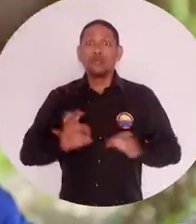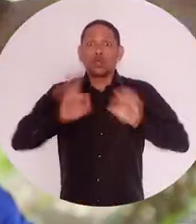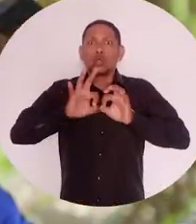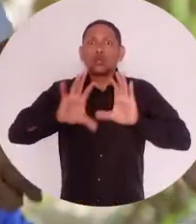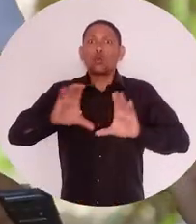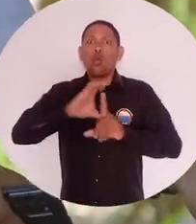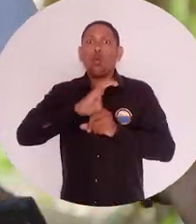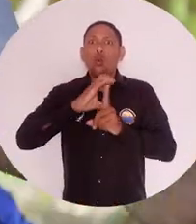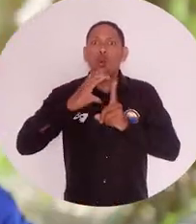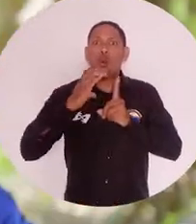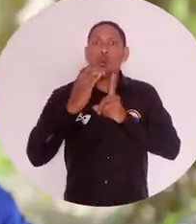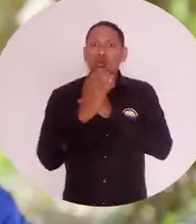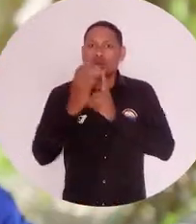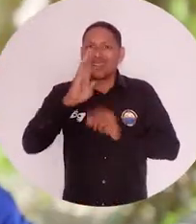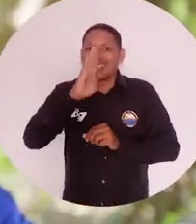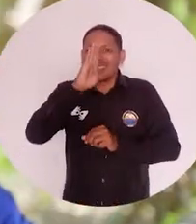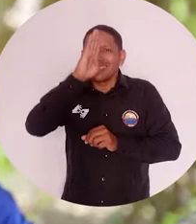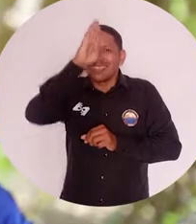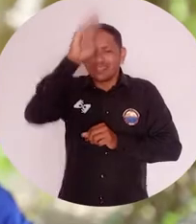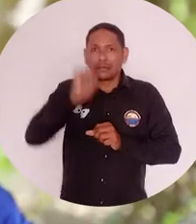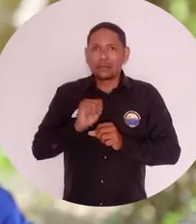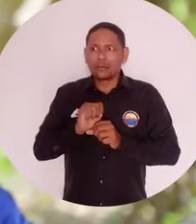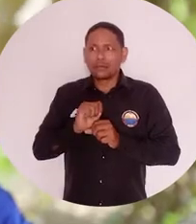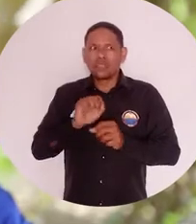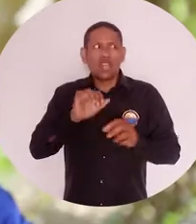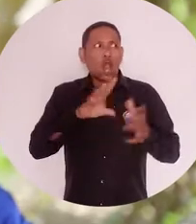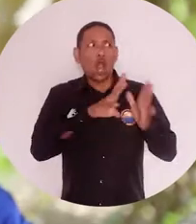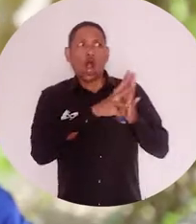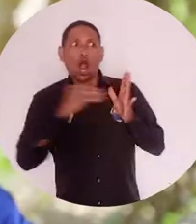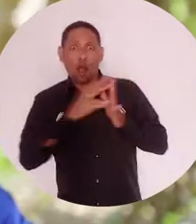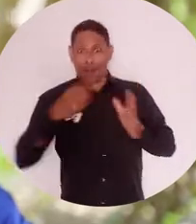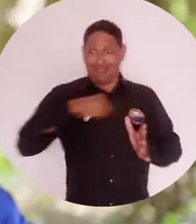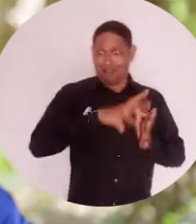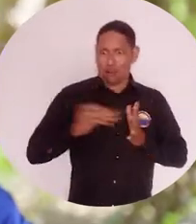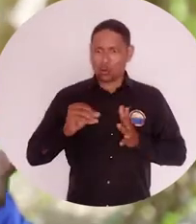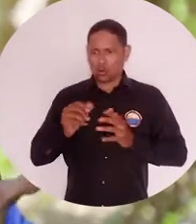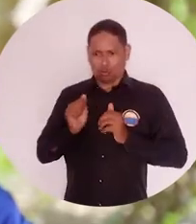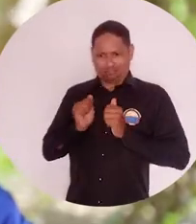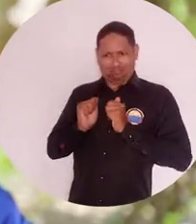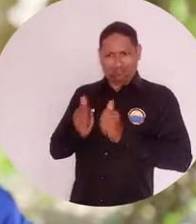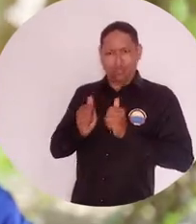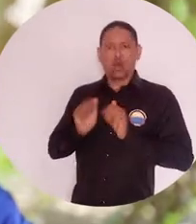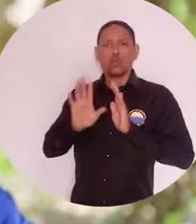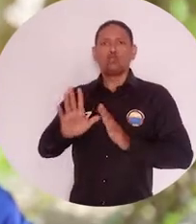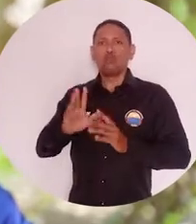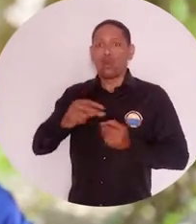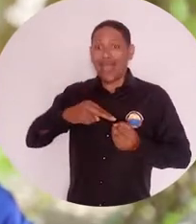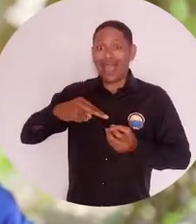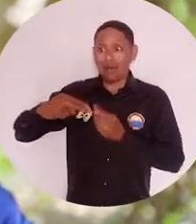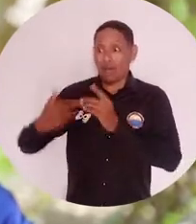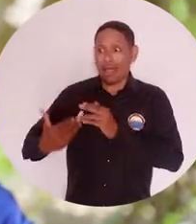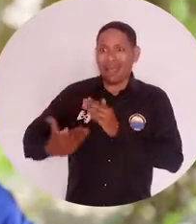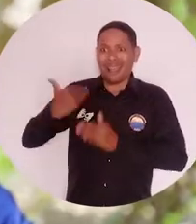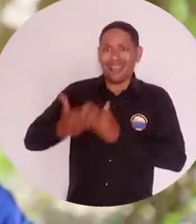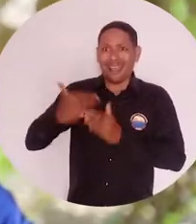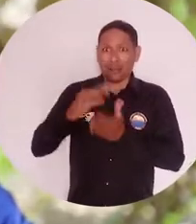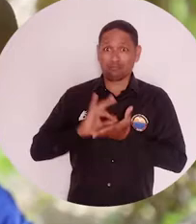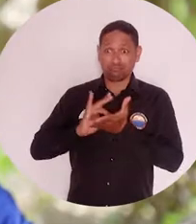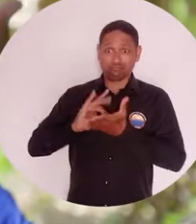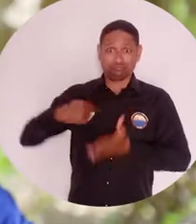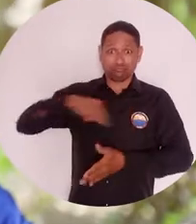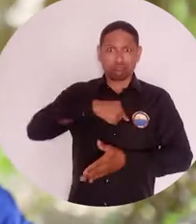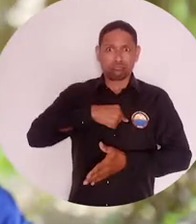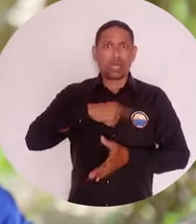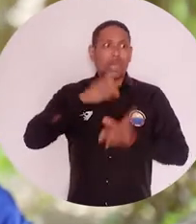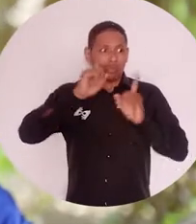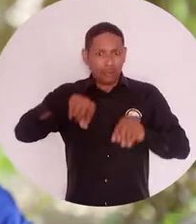Fomentando la cultura tradicional desde el enfoque de no volverlo occidental, sino decir, oiga, así como usted financia la educación inicial de los modelos nuestros,